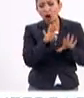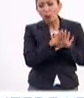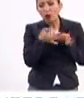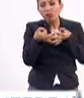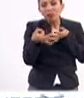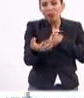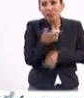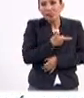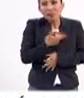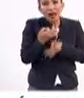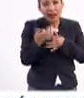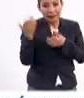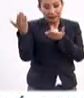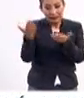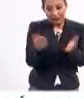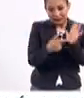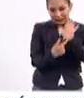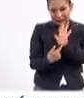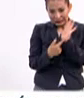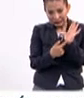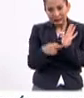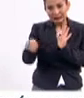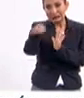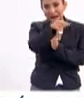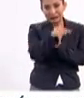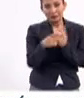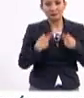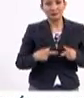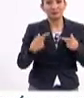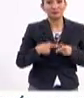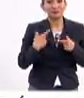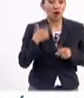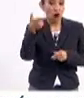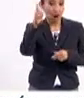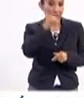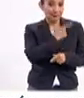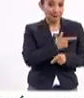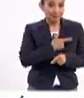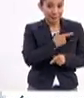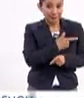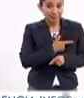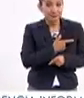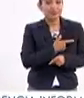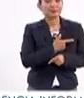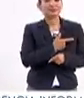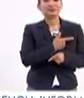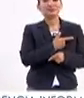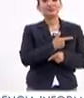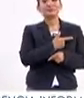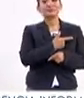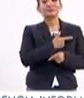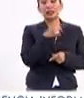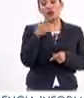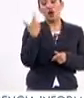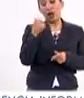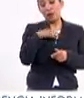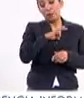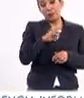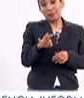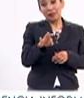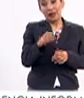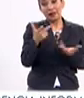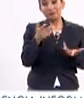el atractivo que traemos y que queremos mostrarle al público. Ojalá les guste y esperamos pueda